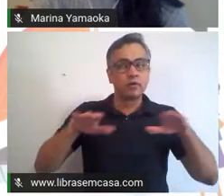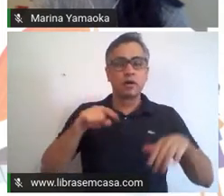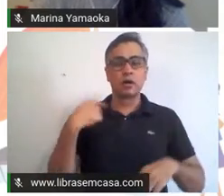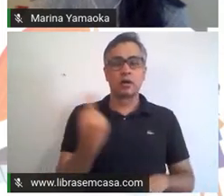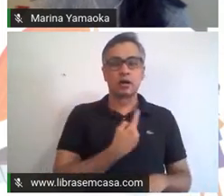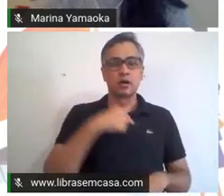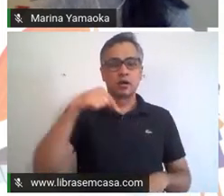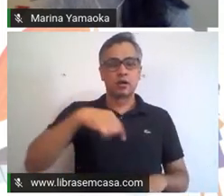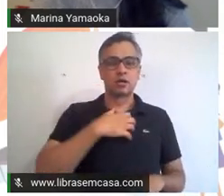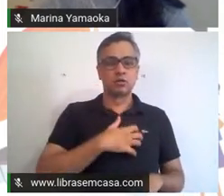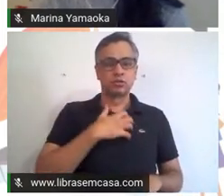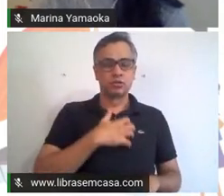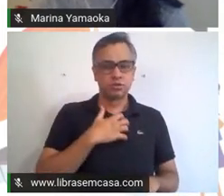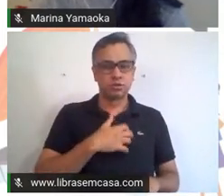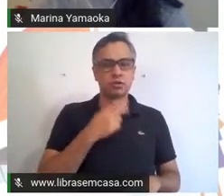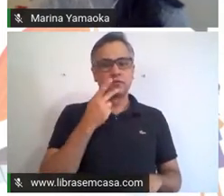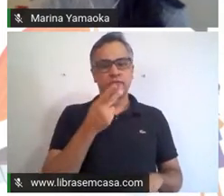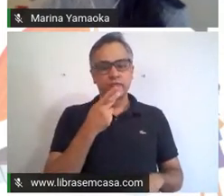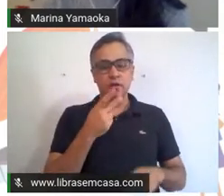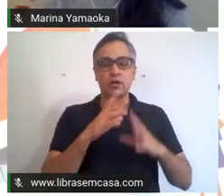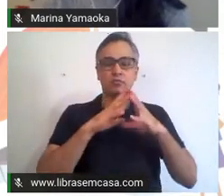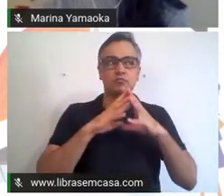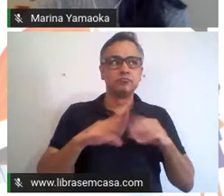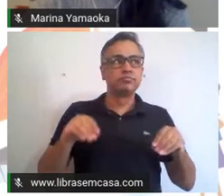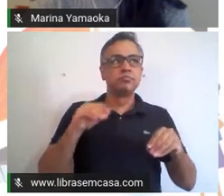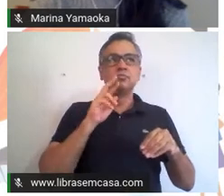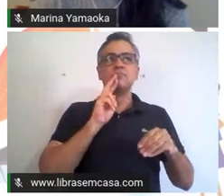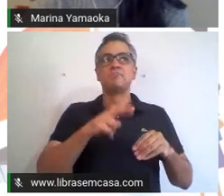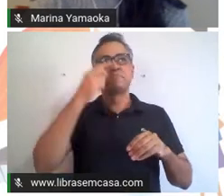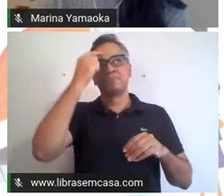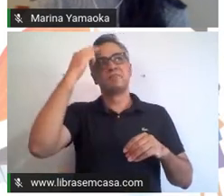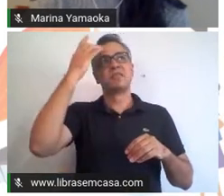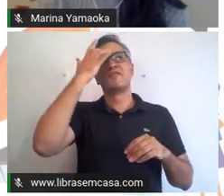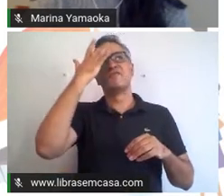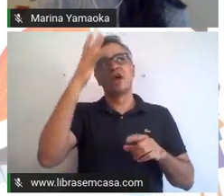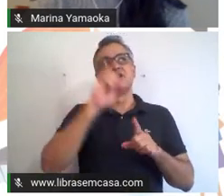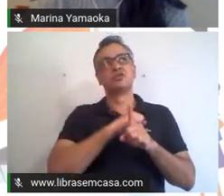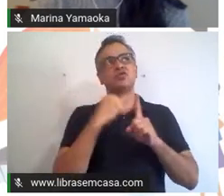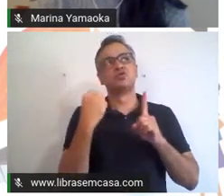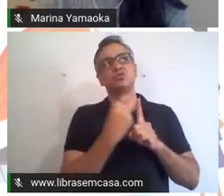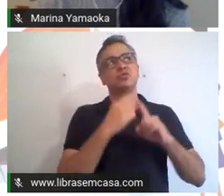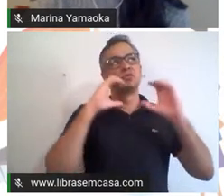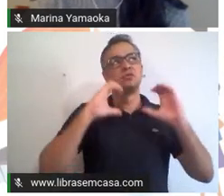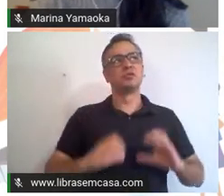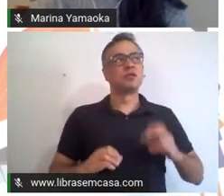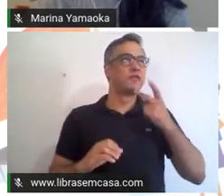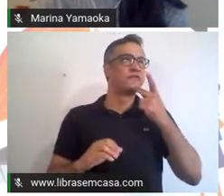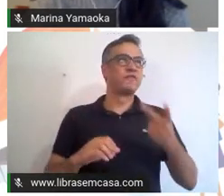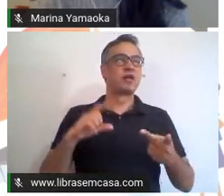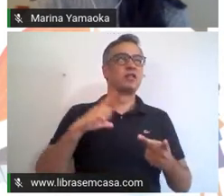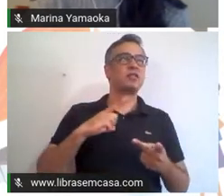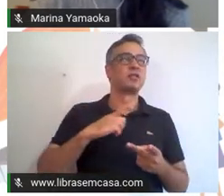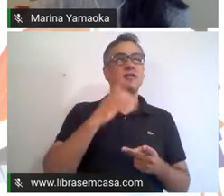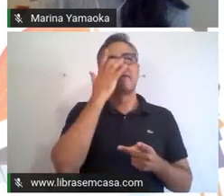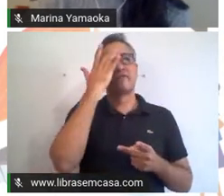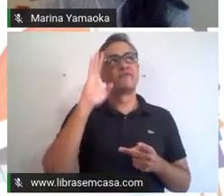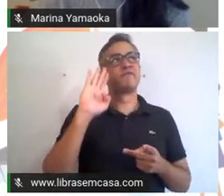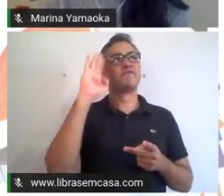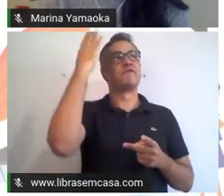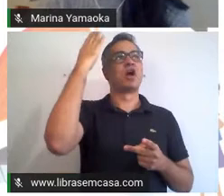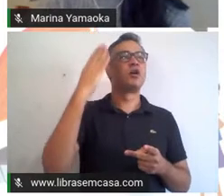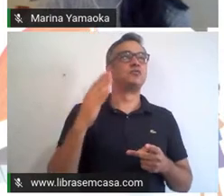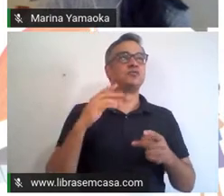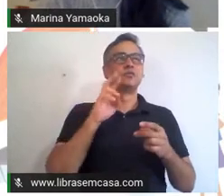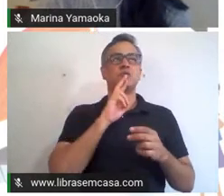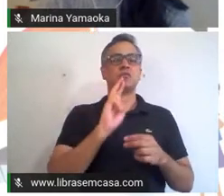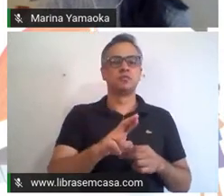mucho de terminar con las falsas soluciones desde la sociedad civil, ¿no? Terminar con este paquete de falsas soluciones en donde las empresas